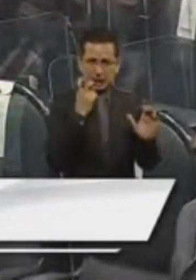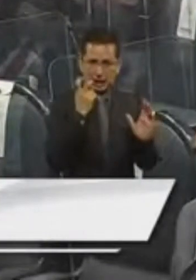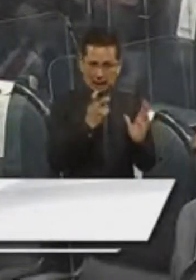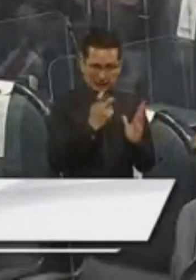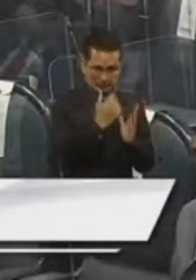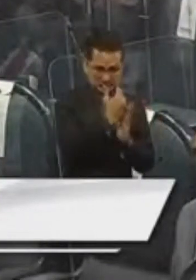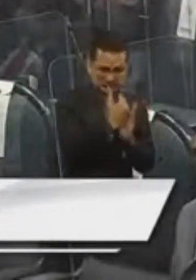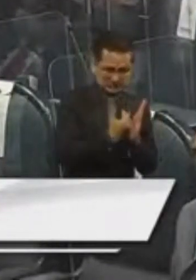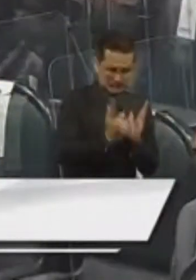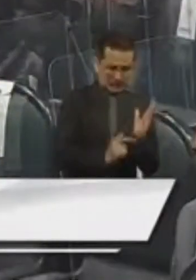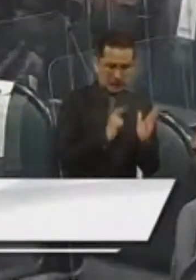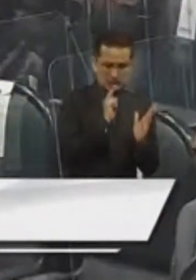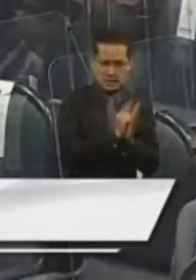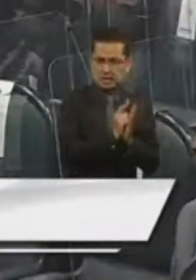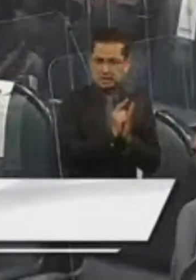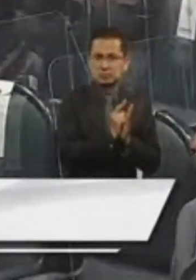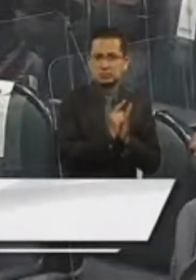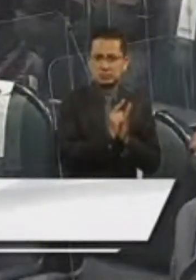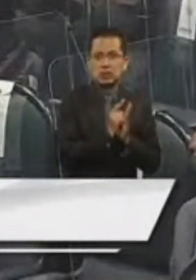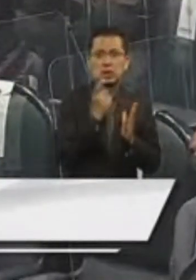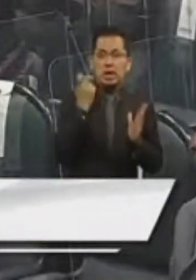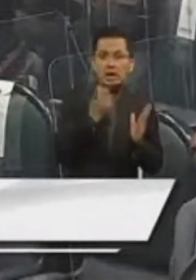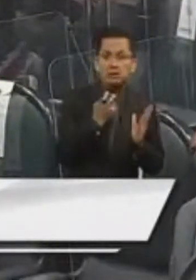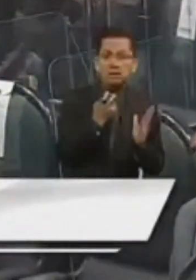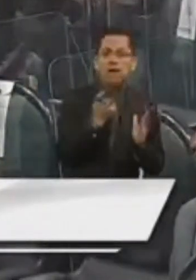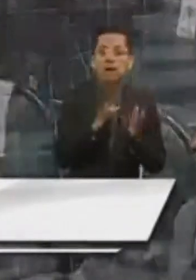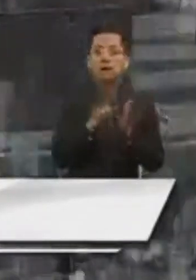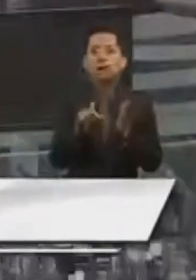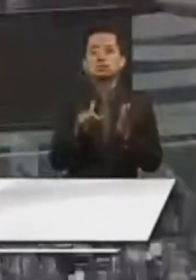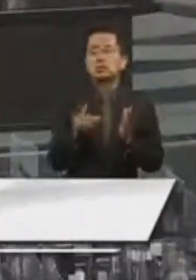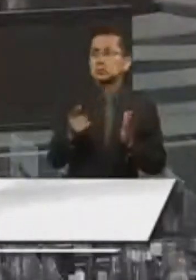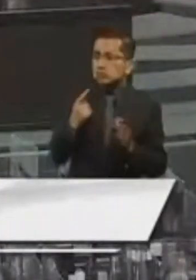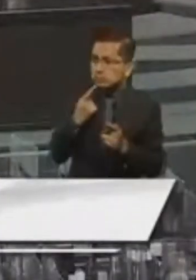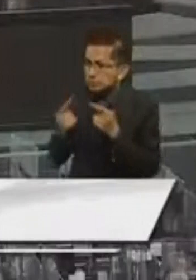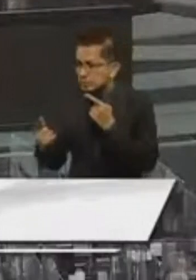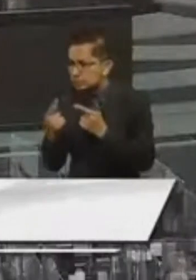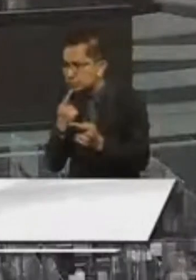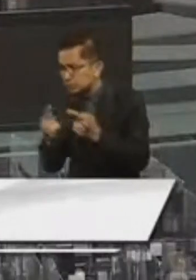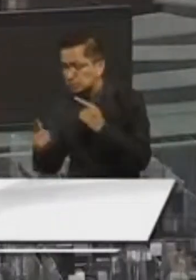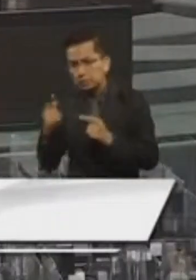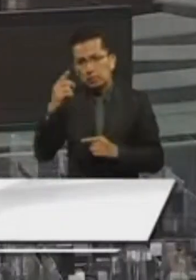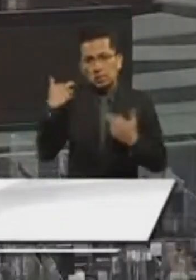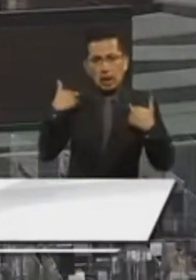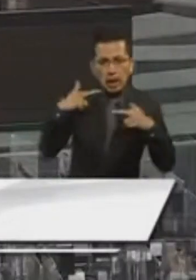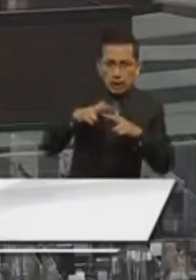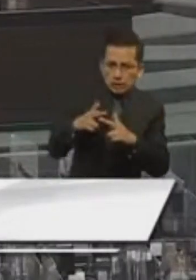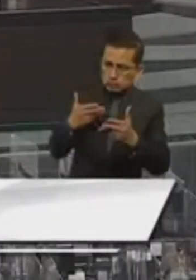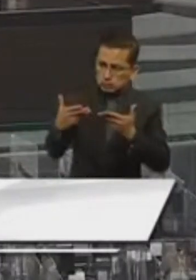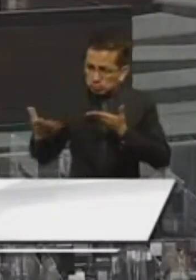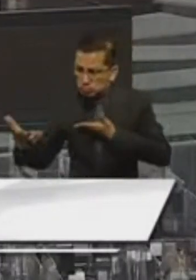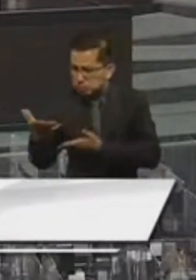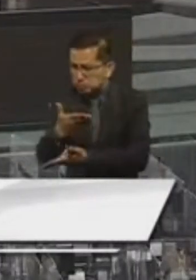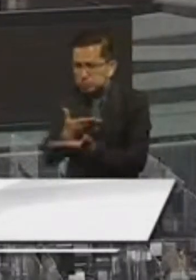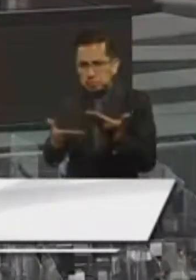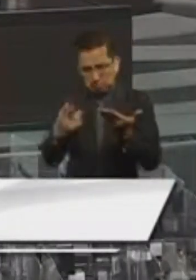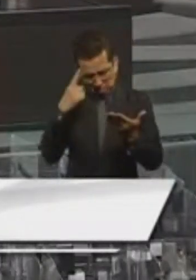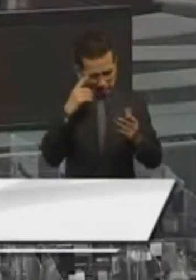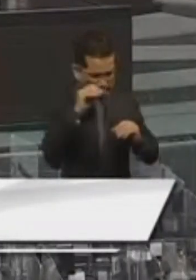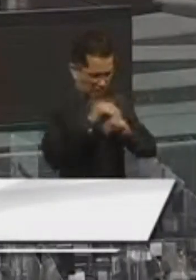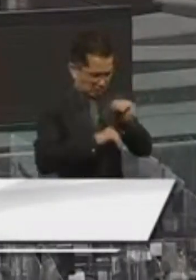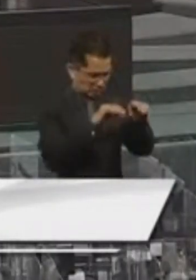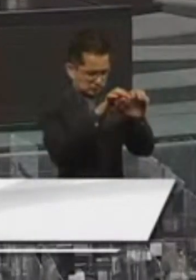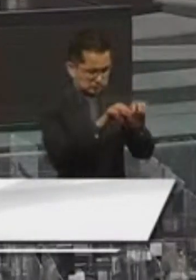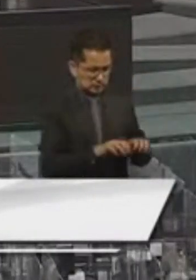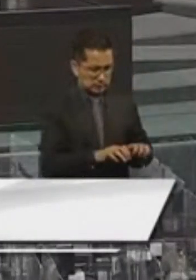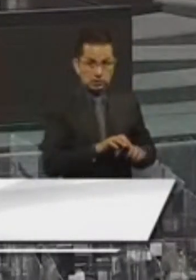y maestras. Nunca más se les humillará a los